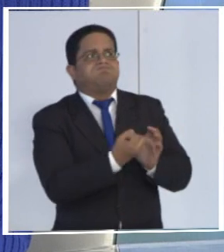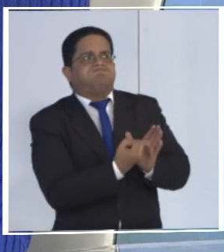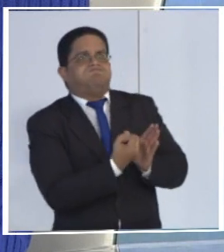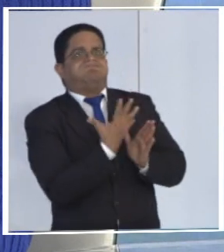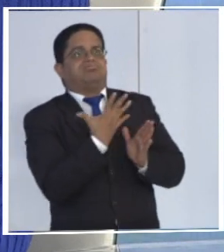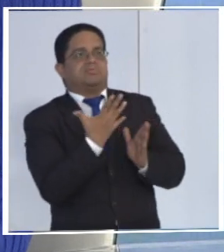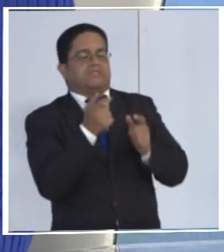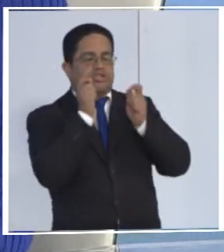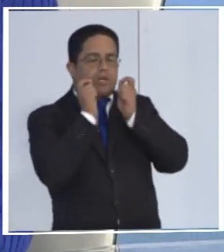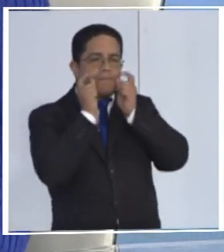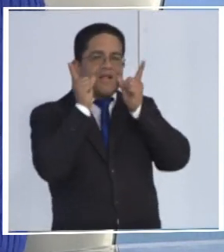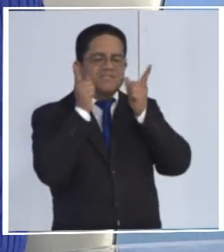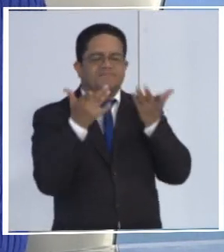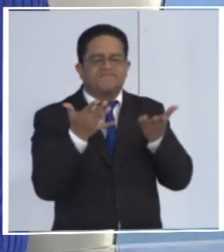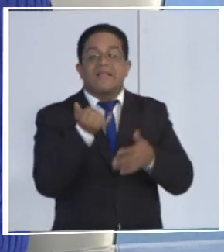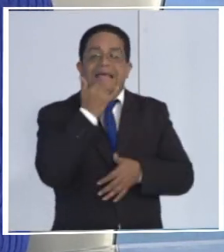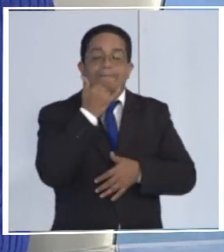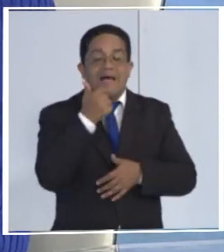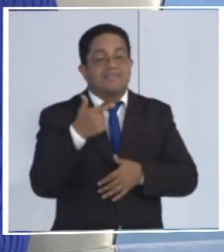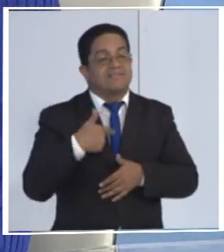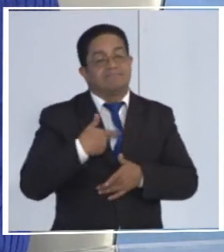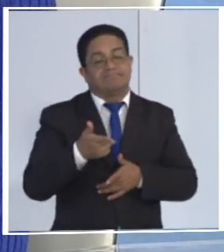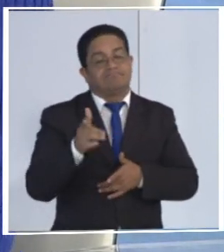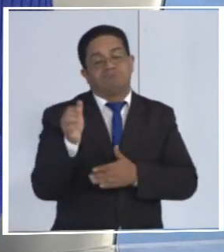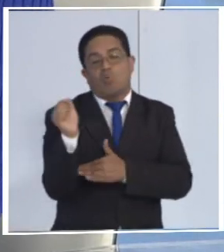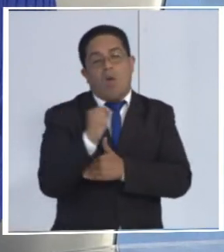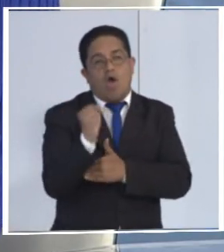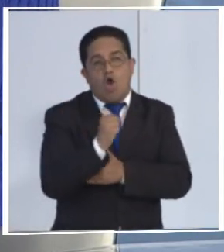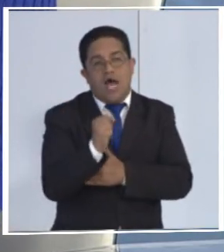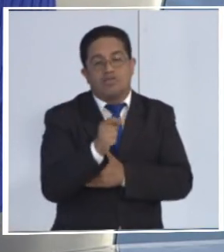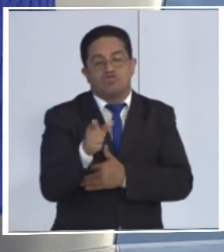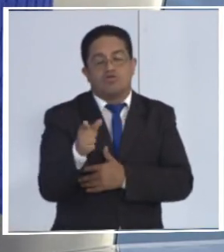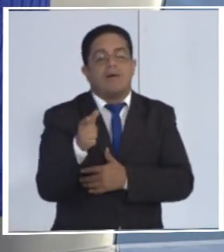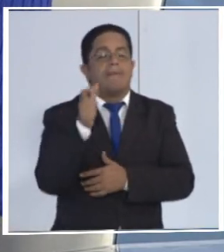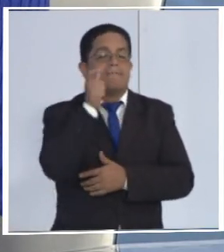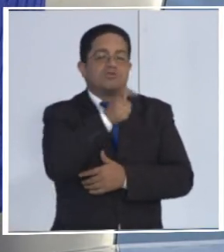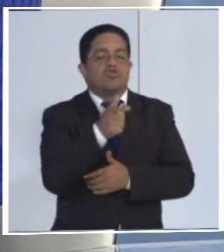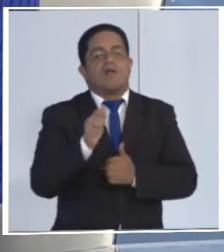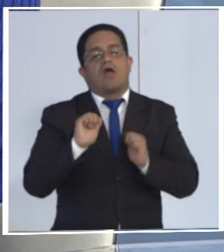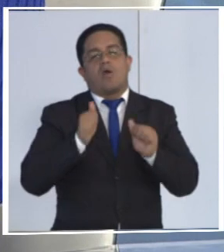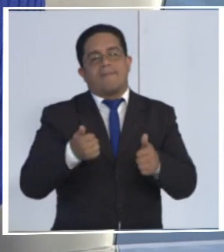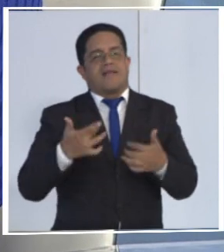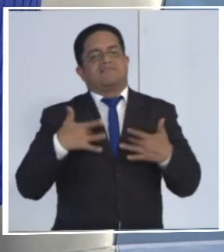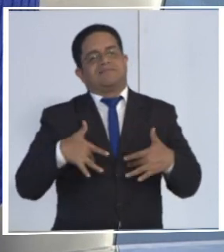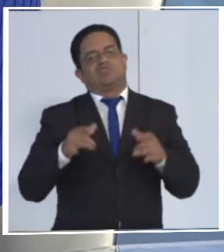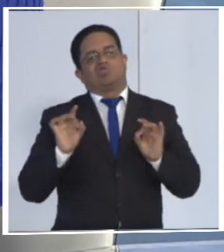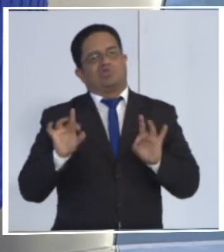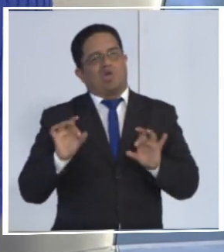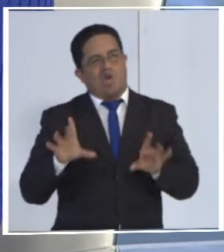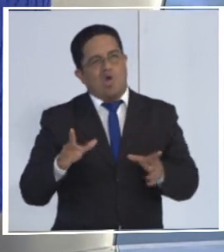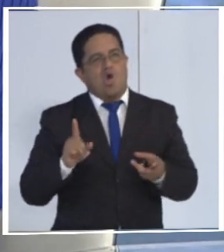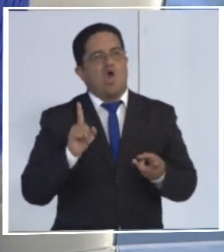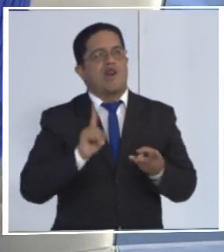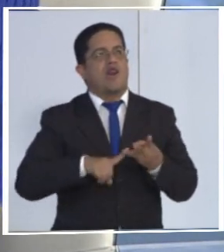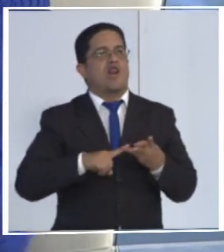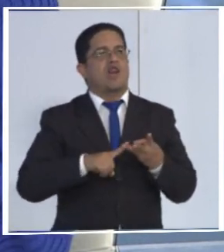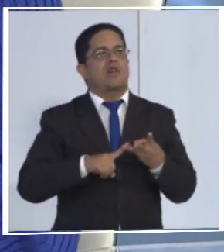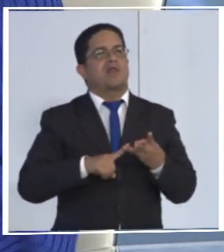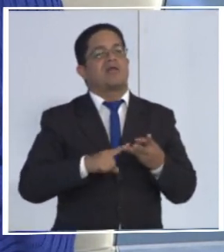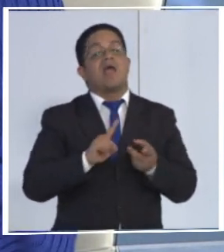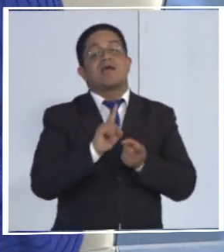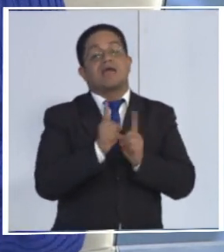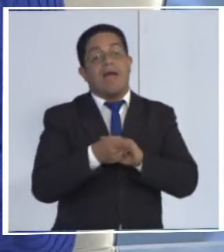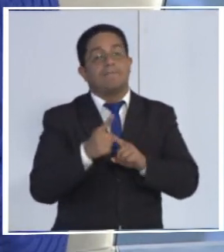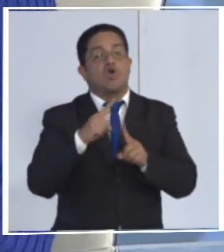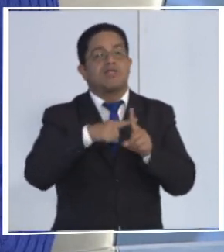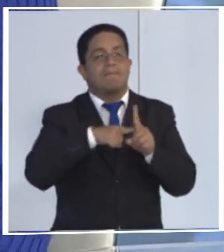¿Qué pasa si esta fístula tampoco está siendo tratada? Ya el paciente tiene el malestar, la dolencia, la irritación, el dolor, el cambio de temperatura